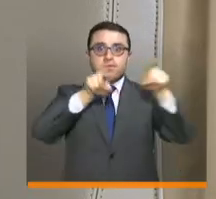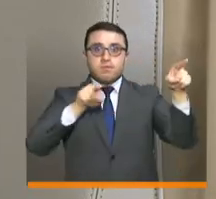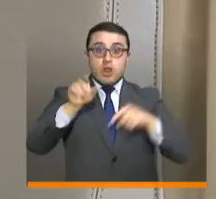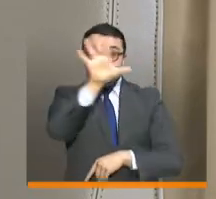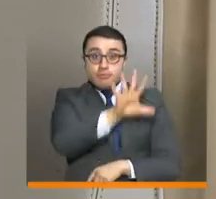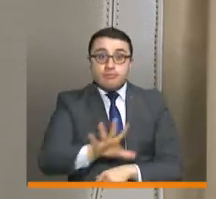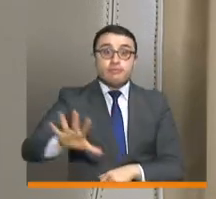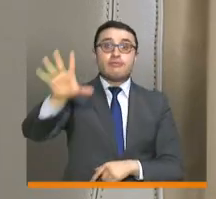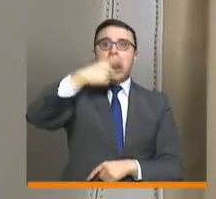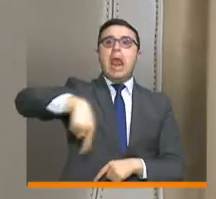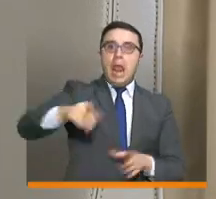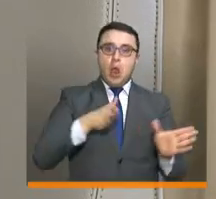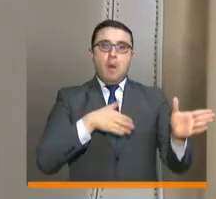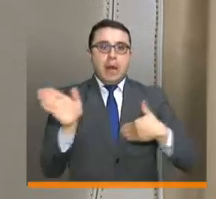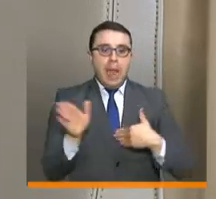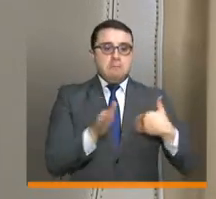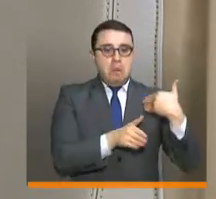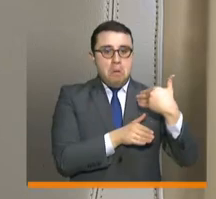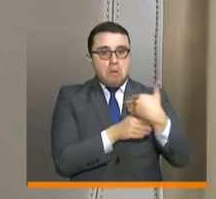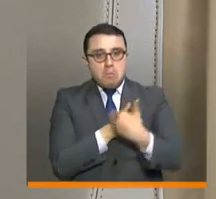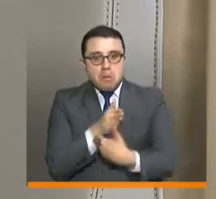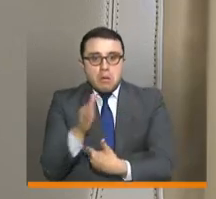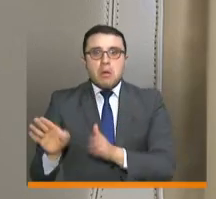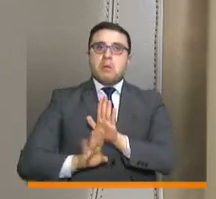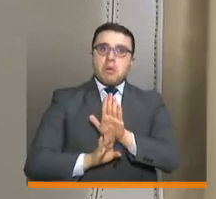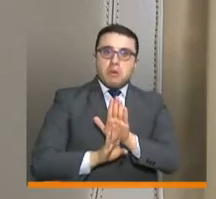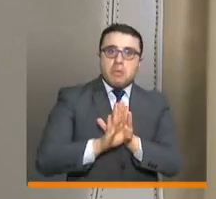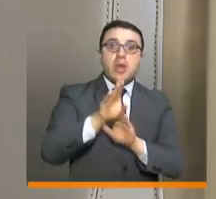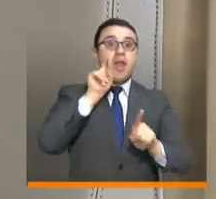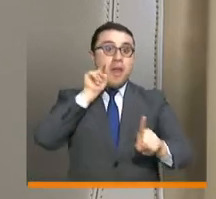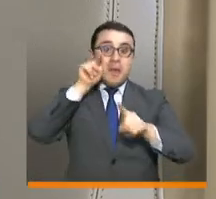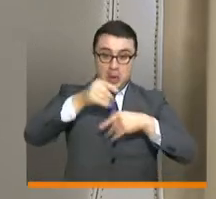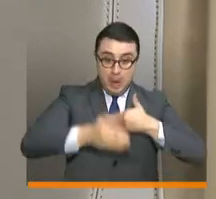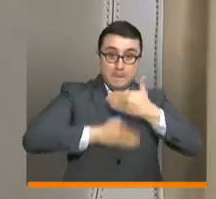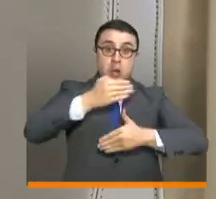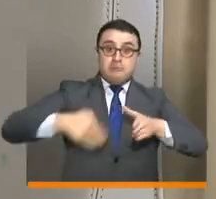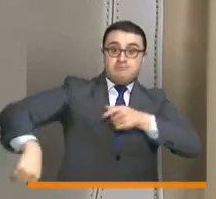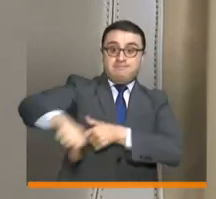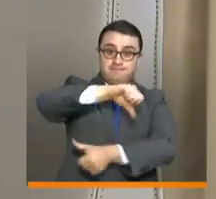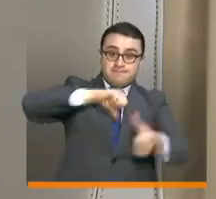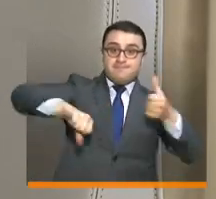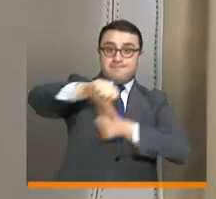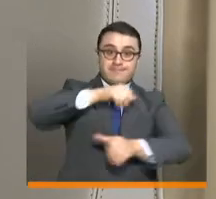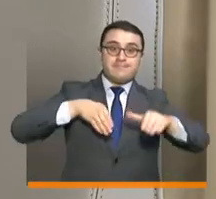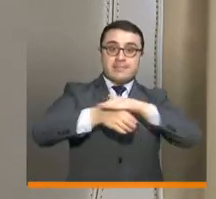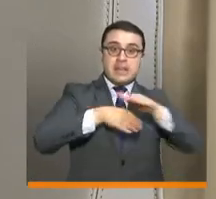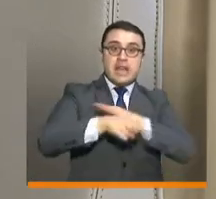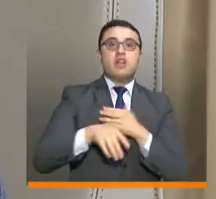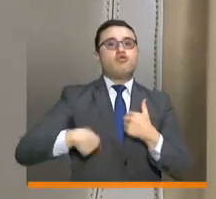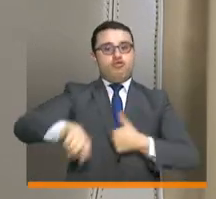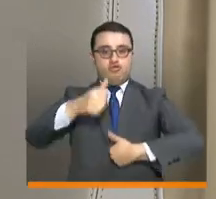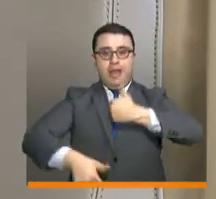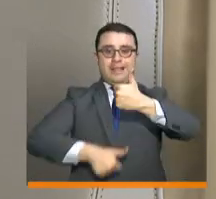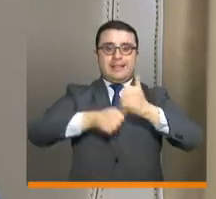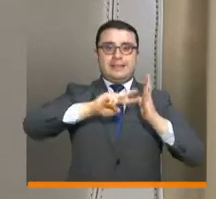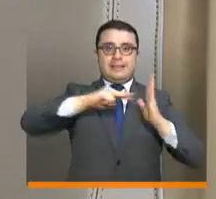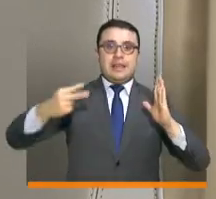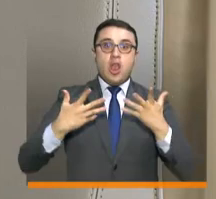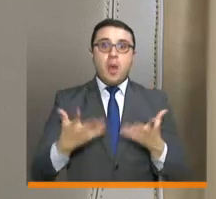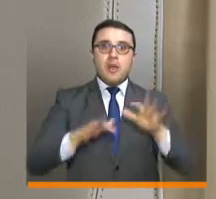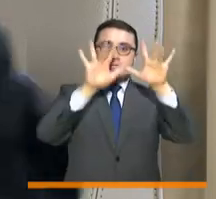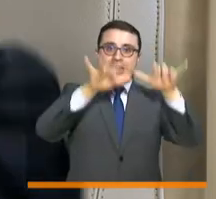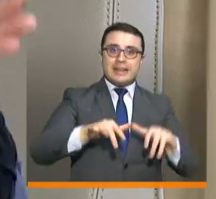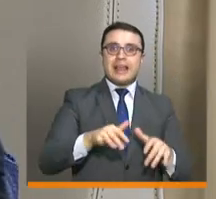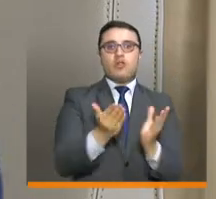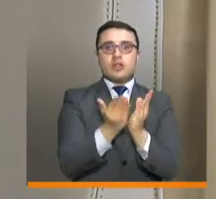organizado su plan progresivo, gradual, para iniciar un proceso de alternancia, que podamos darles asistencia técnica, tanto las secretarías de Educación